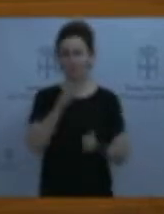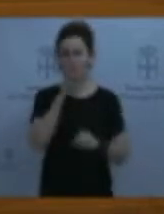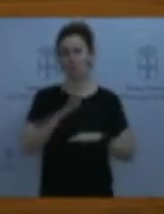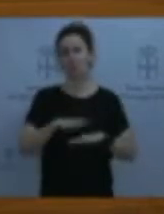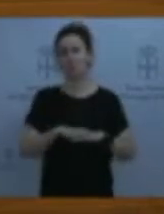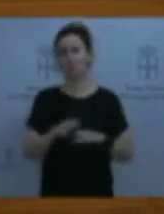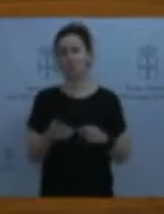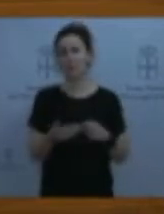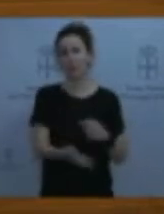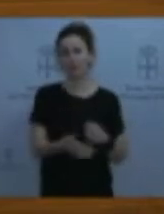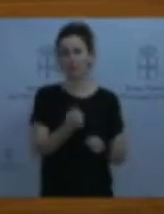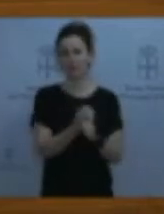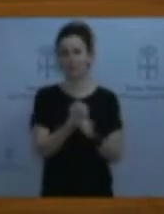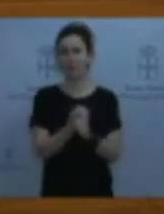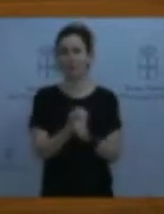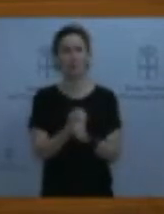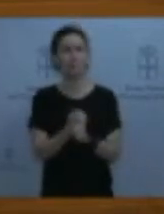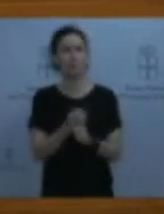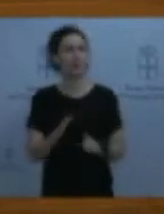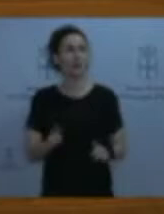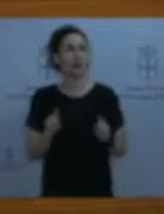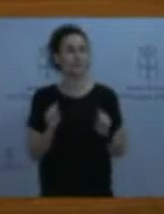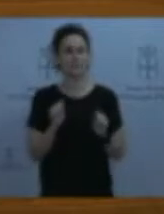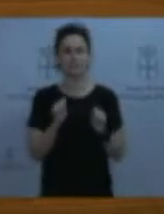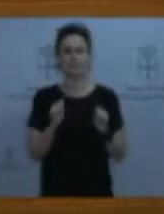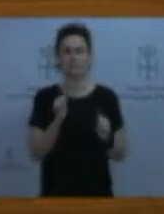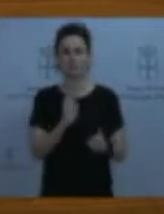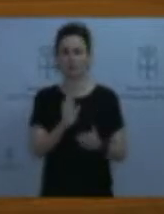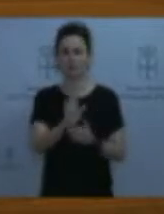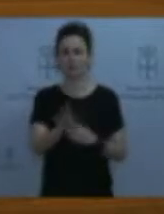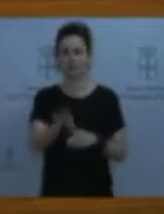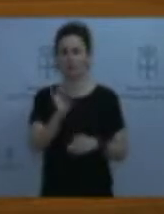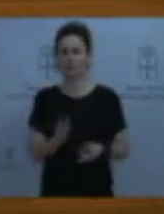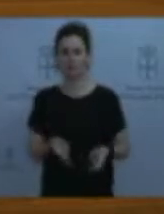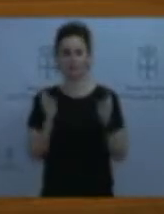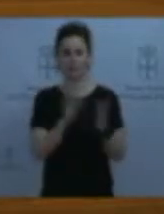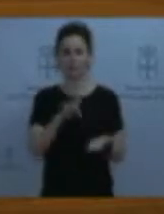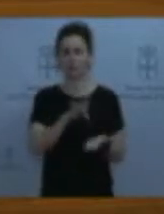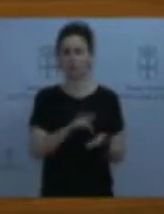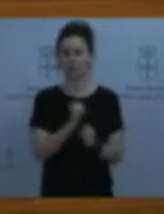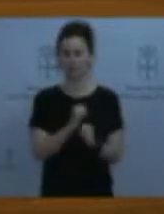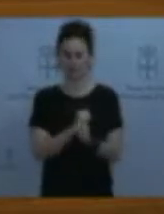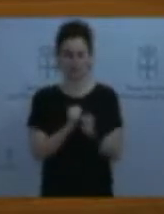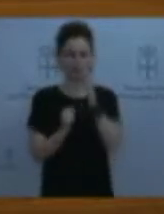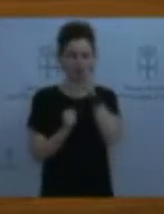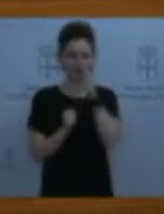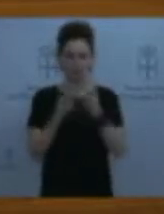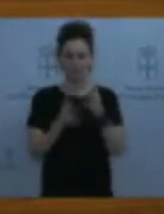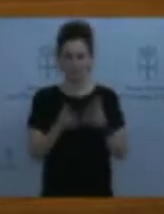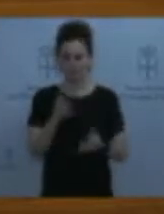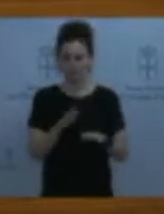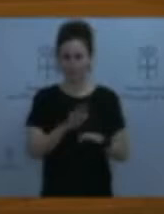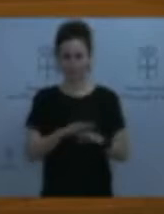porque ahí jamás se plantea, se imaginan, ¿no?, que hablásemos de libertad de elección a la hora de escoger un trabajo, que hubiese un baremo y que tú pudieses